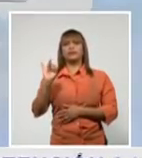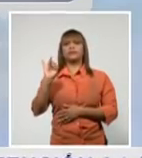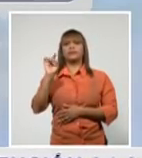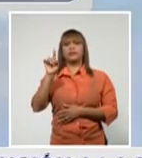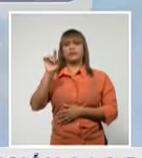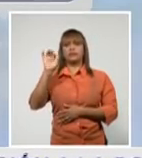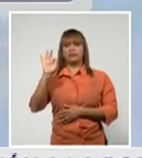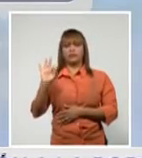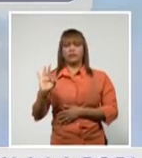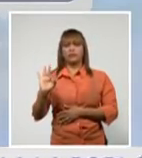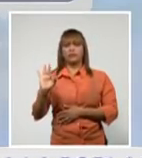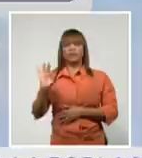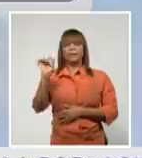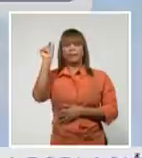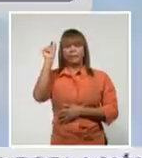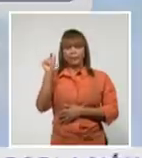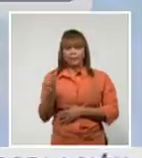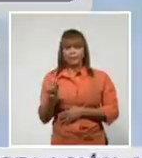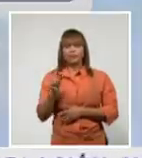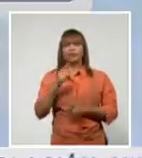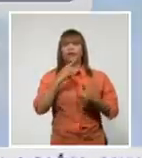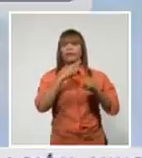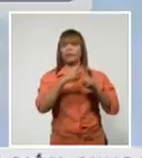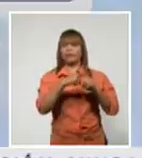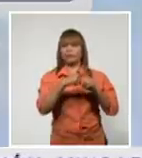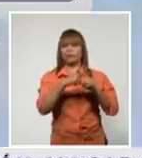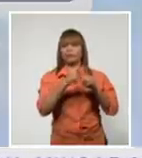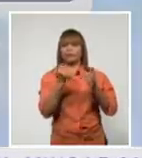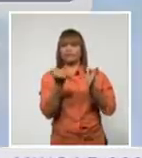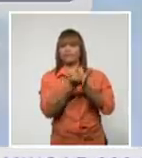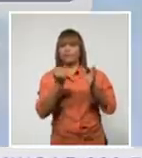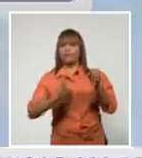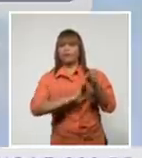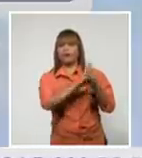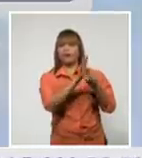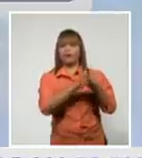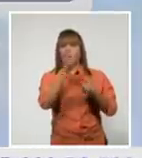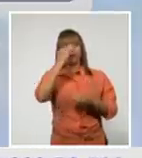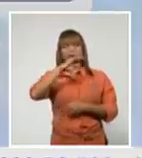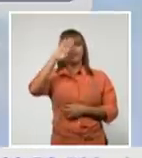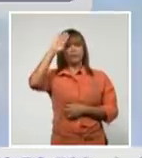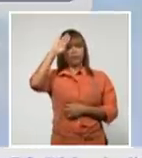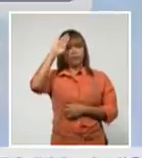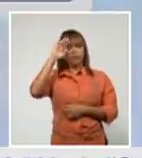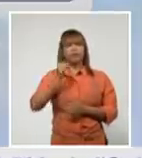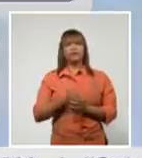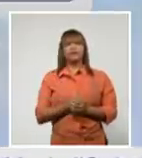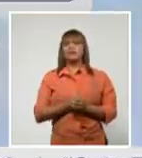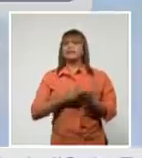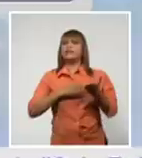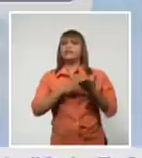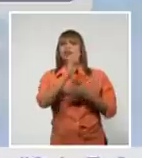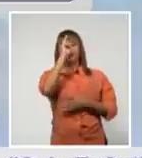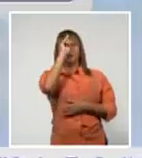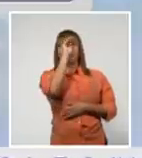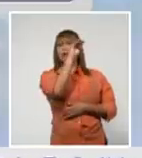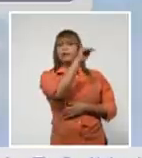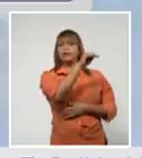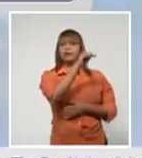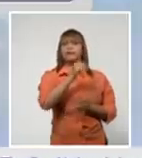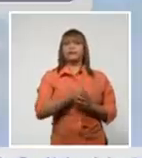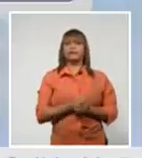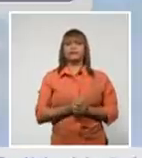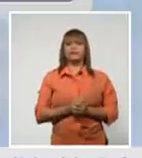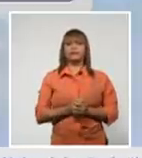5.718 pacientes diagnosticados con la enfermedad en Cuba, se mantienen ingresados,